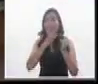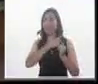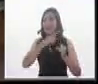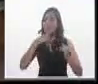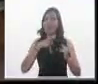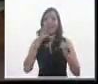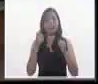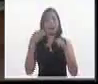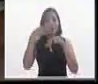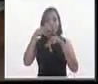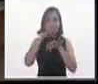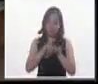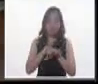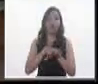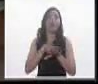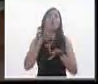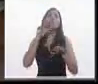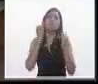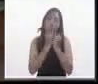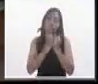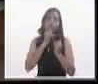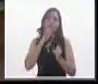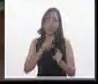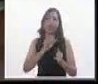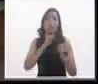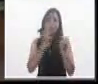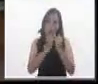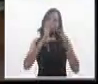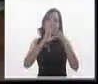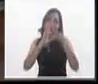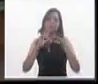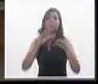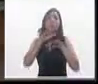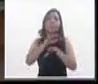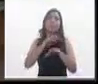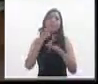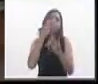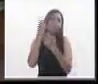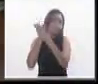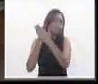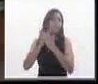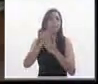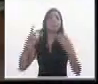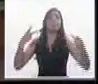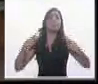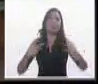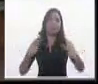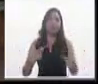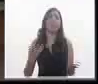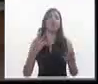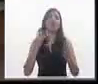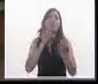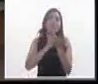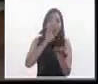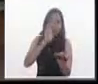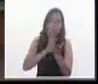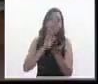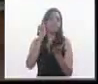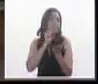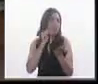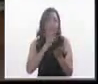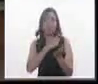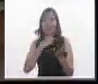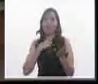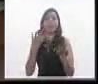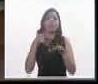de la inclusión Y por qué no también hablar de las personas con discapacidad deben estar insertas en todos los procesos políticos y